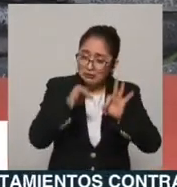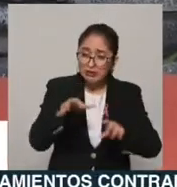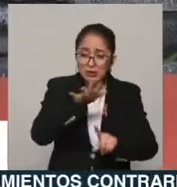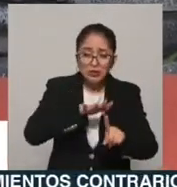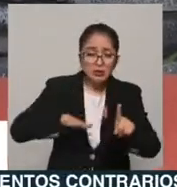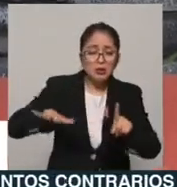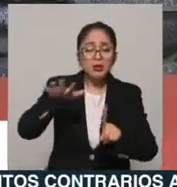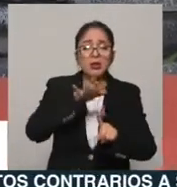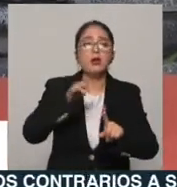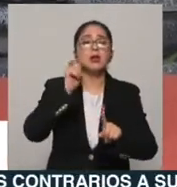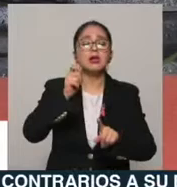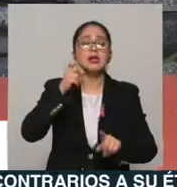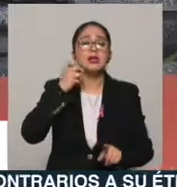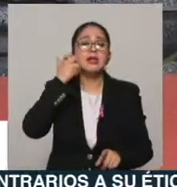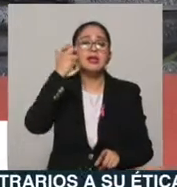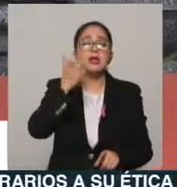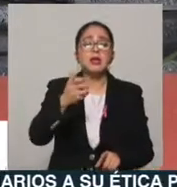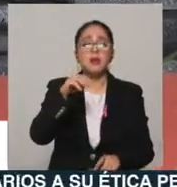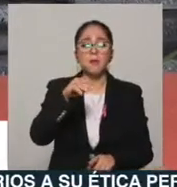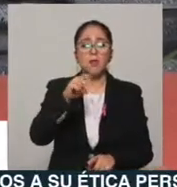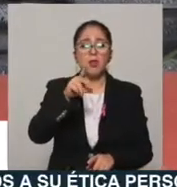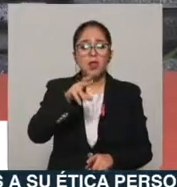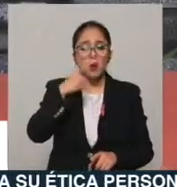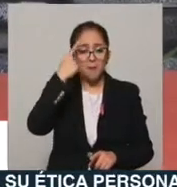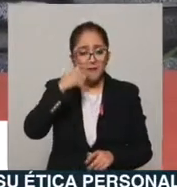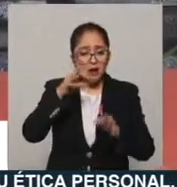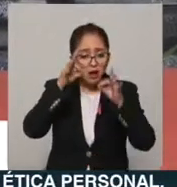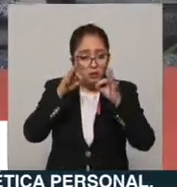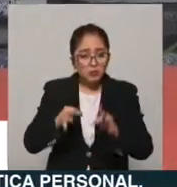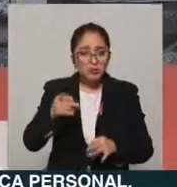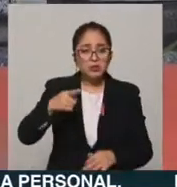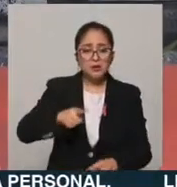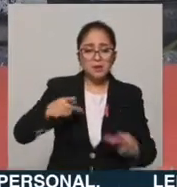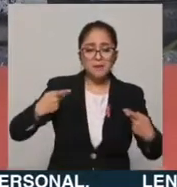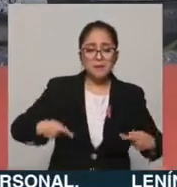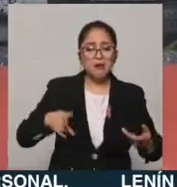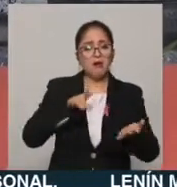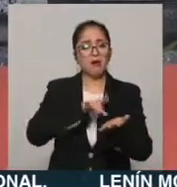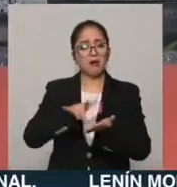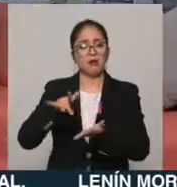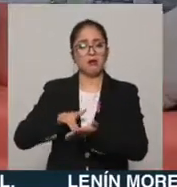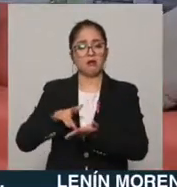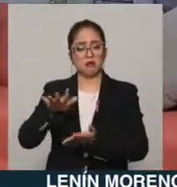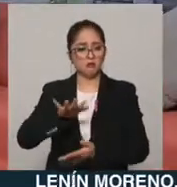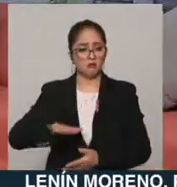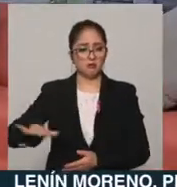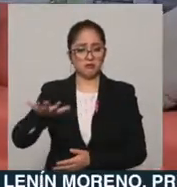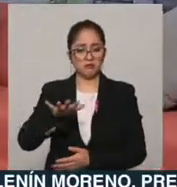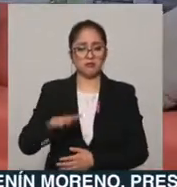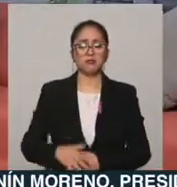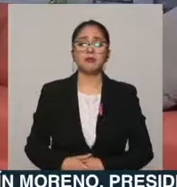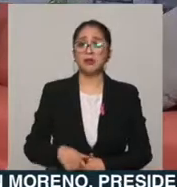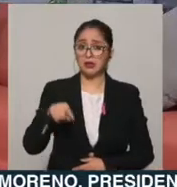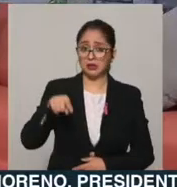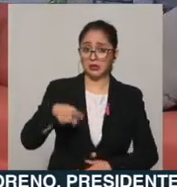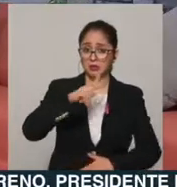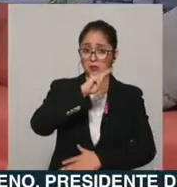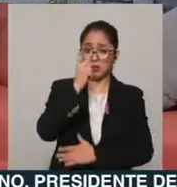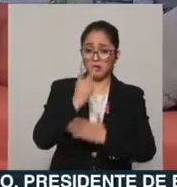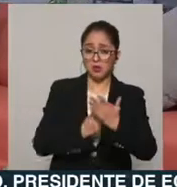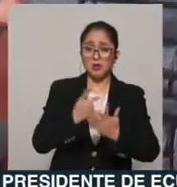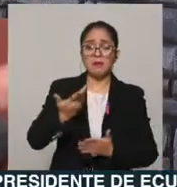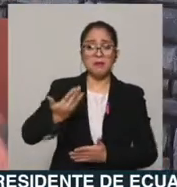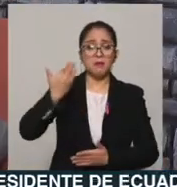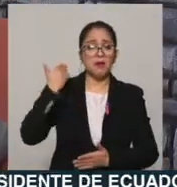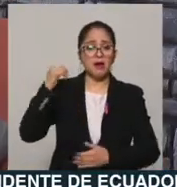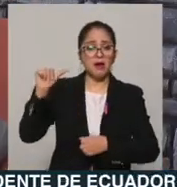es un modelo para llegar a resultados muy específicos para el bienestar de las personas. Y bueno, que además de mejorar estos programas, mantener algunos de la administración